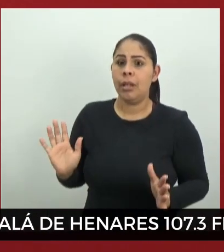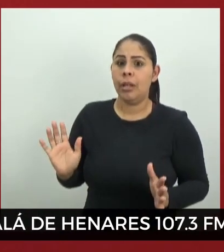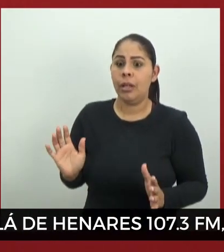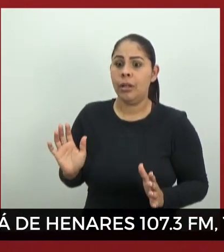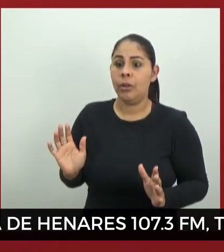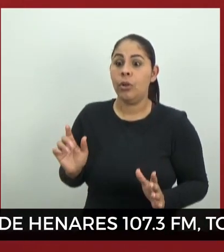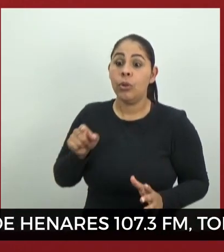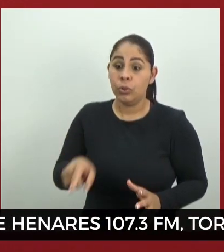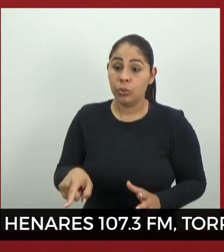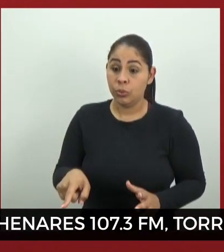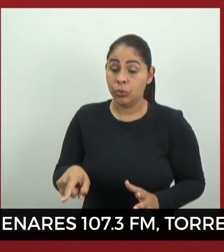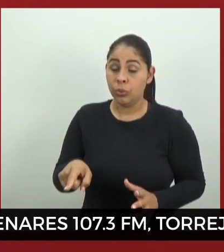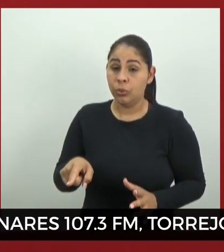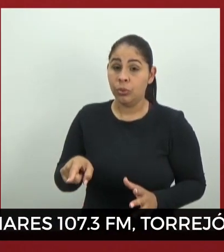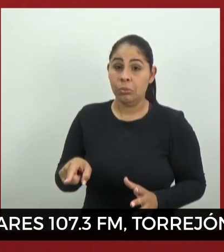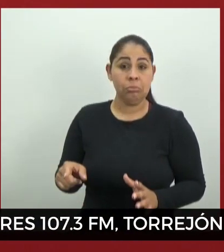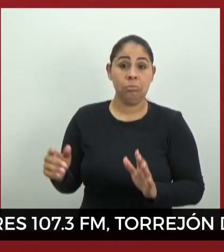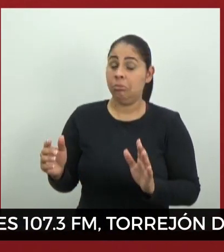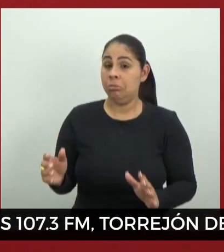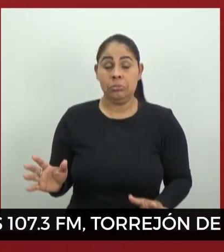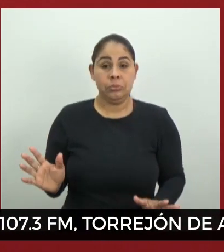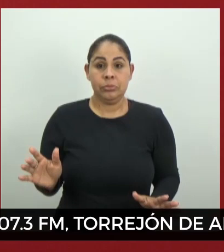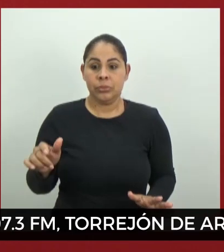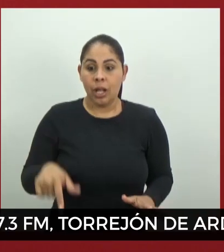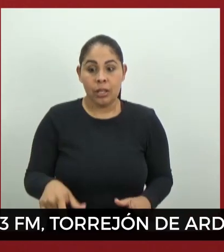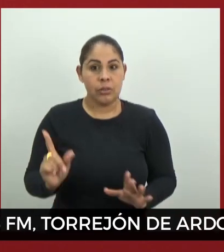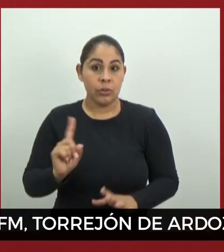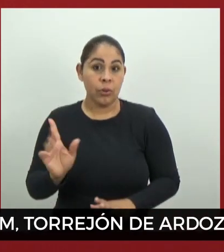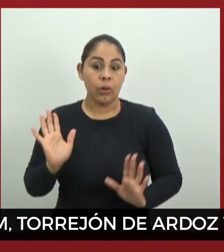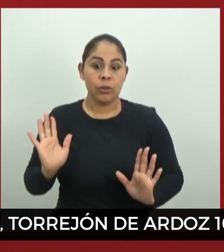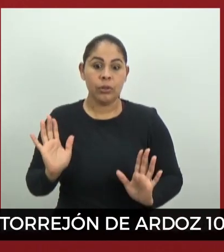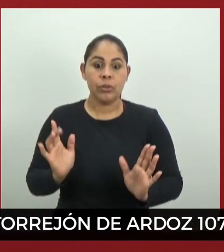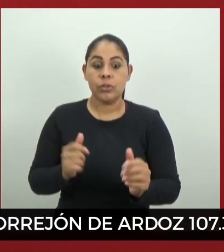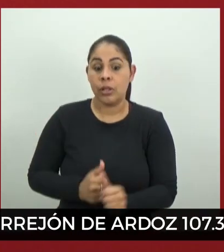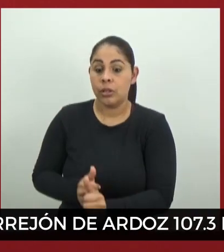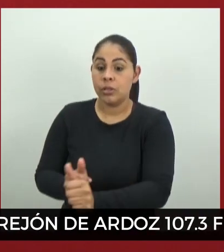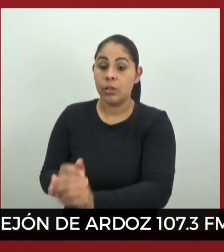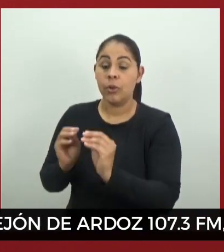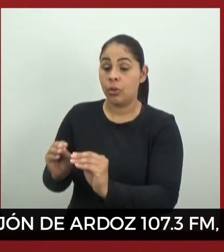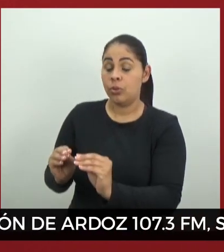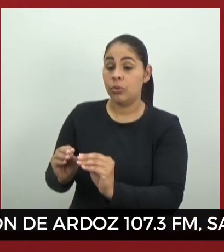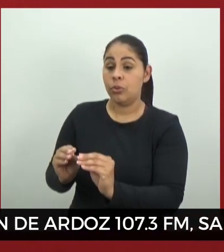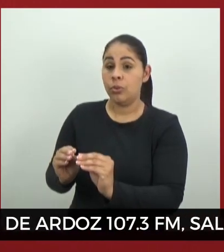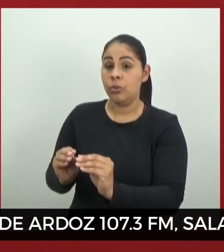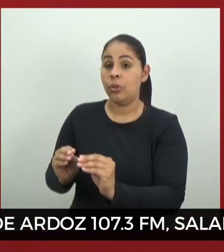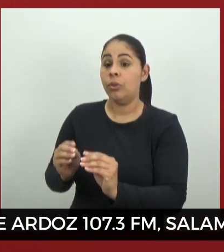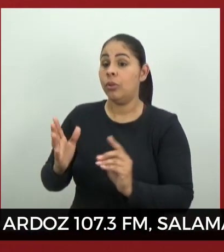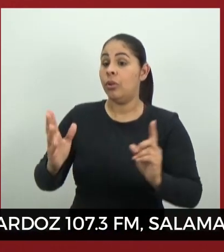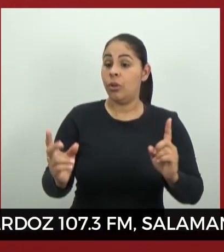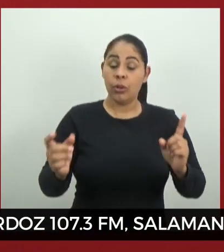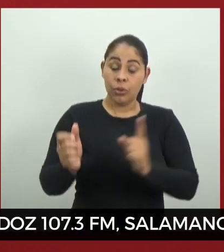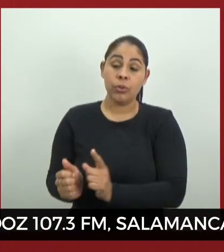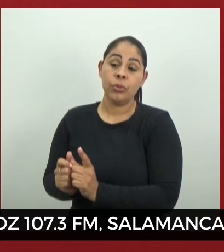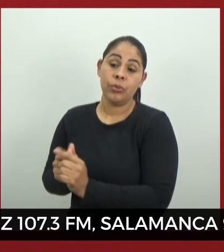Era como si el padre estuviera diciendo, yo pensaba que si ellos son verdaderamente